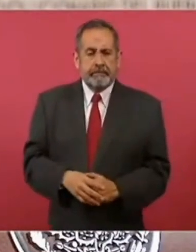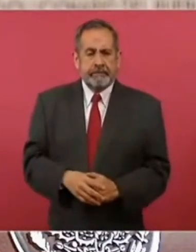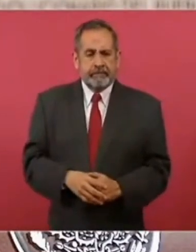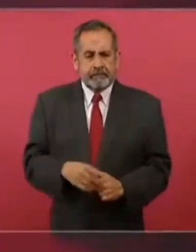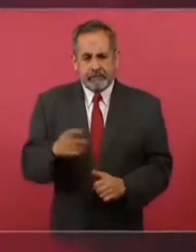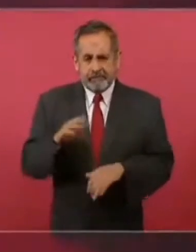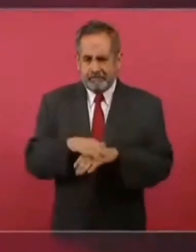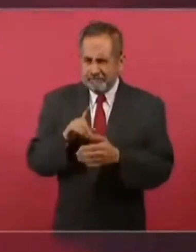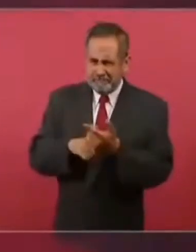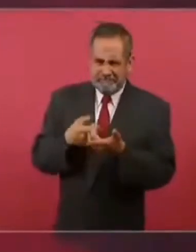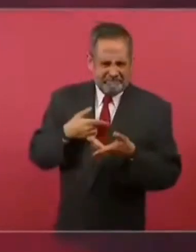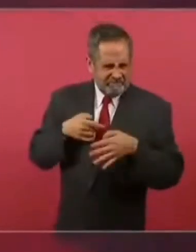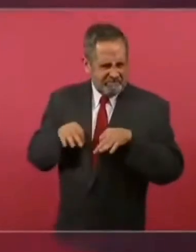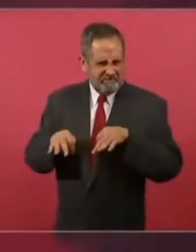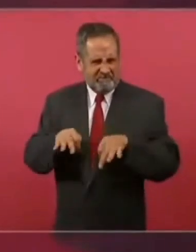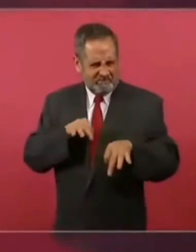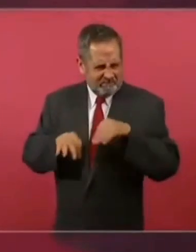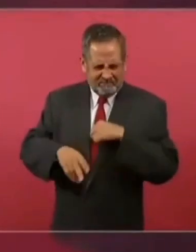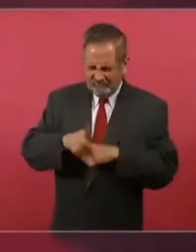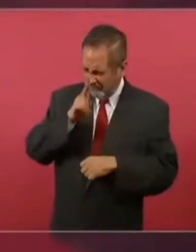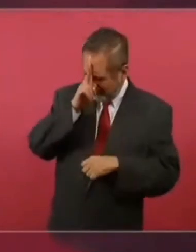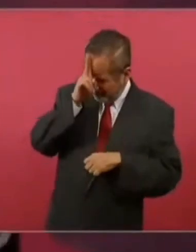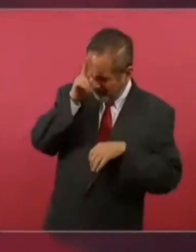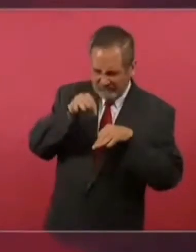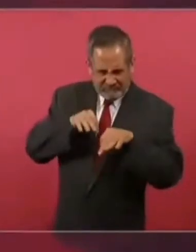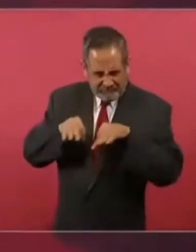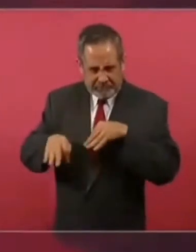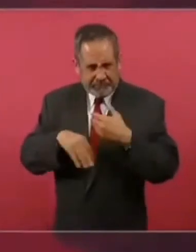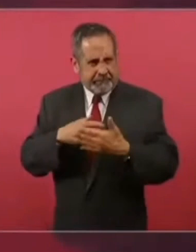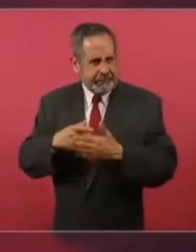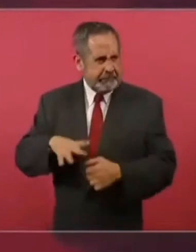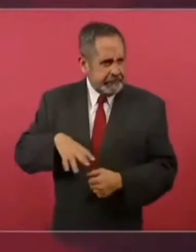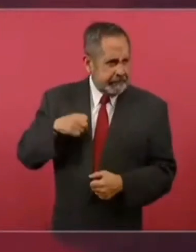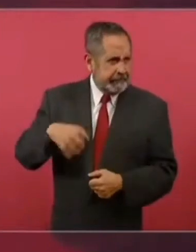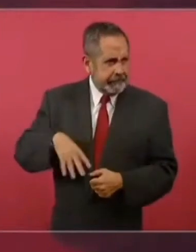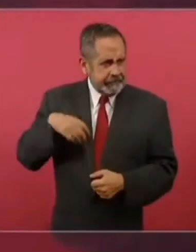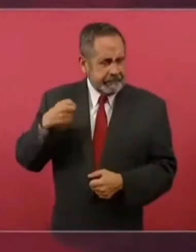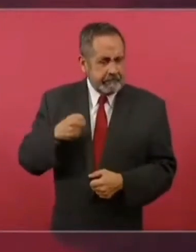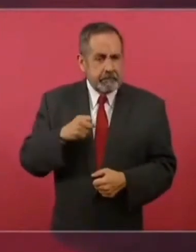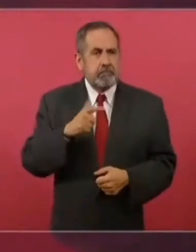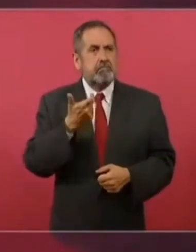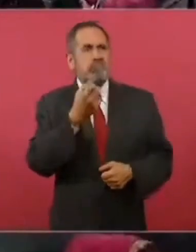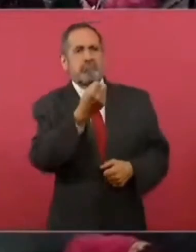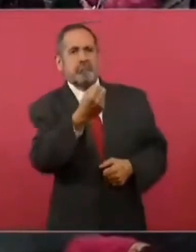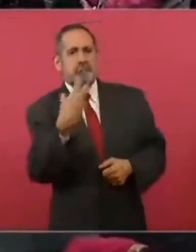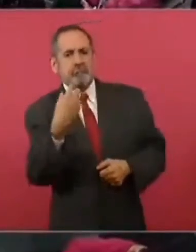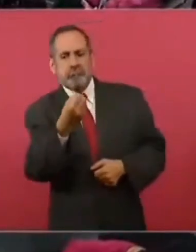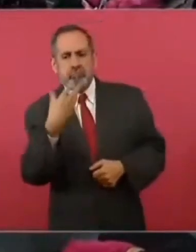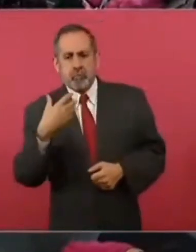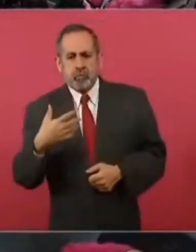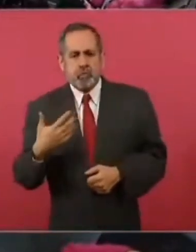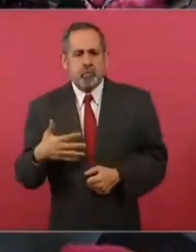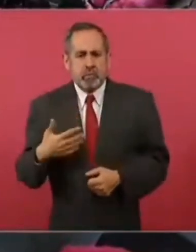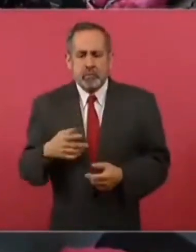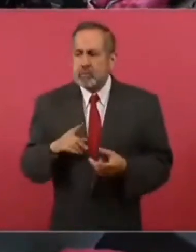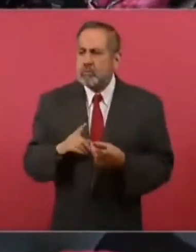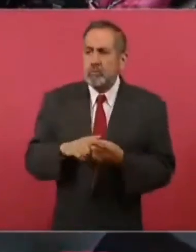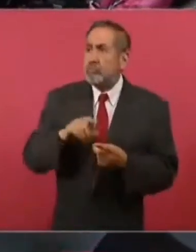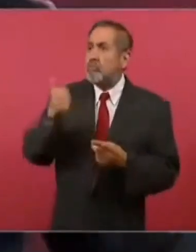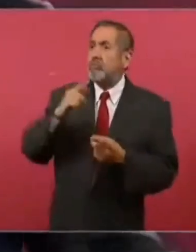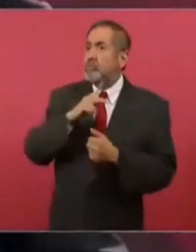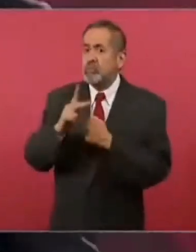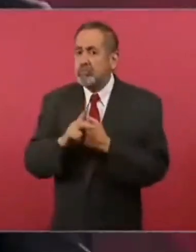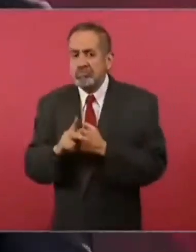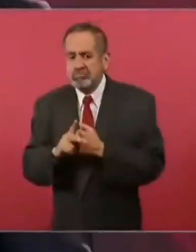fruto del trabajo y del esfuerzo de dónde en